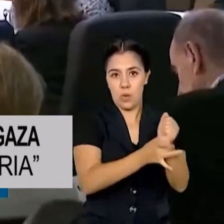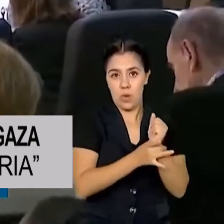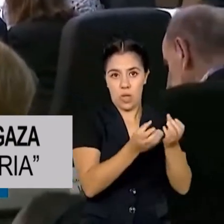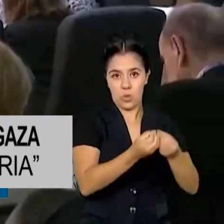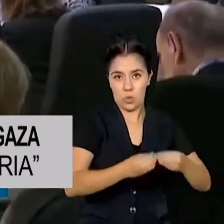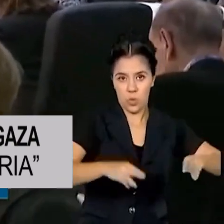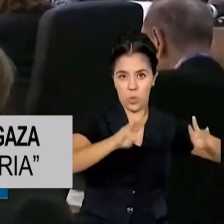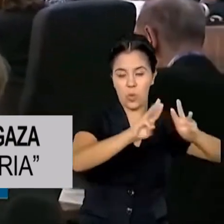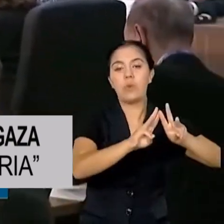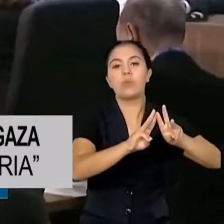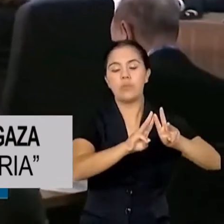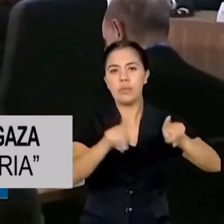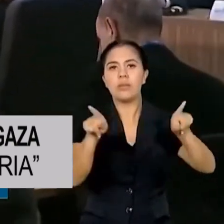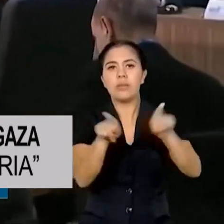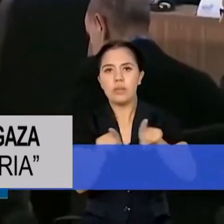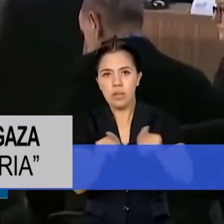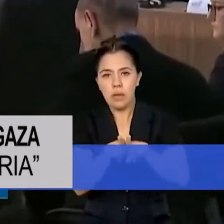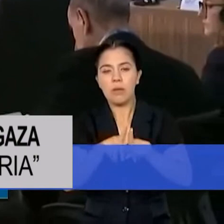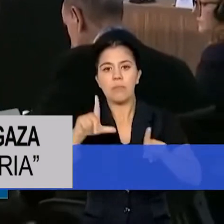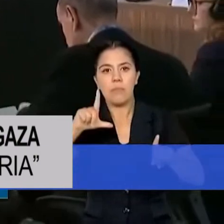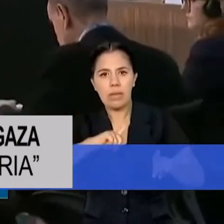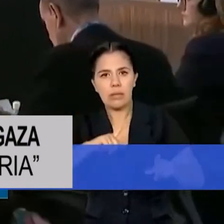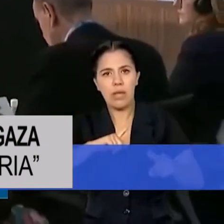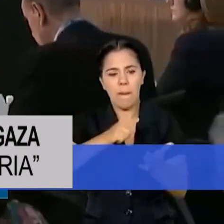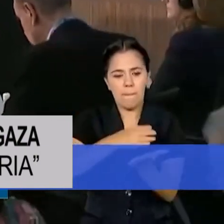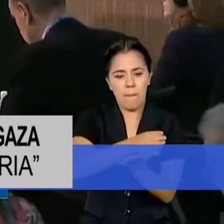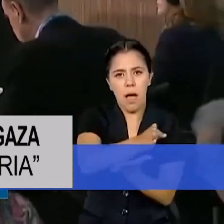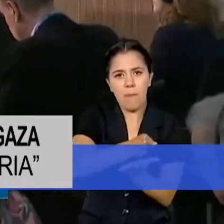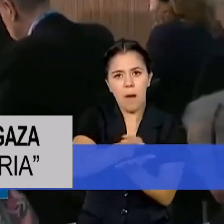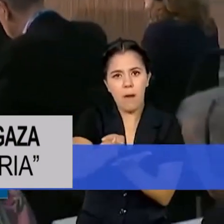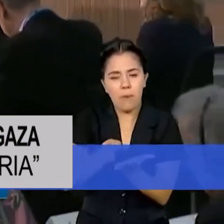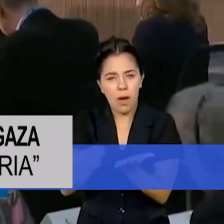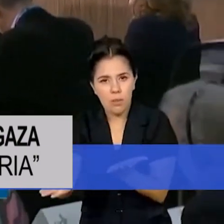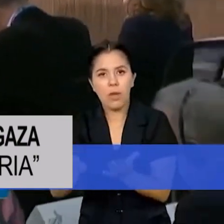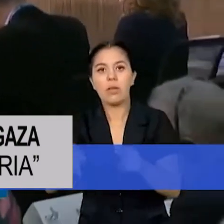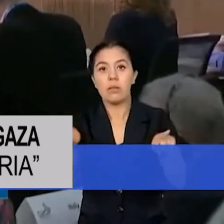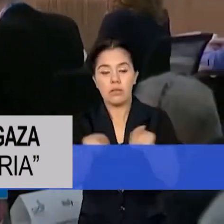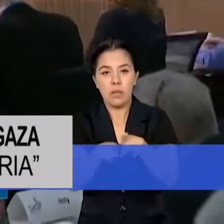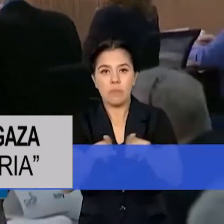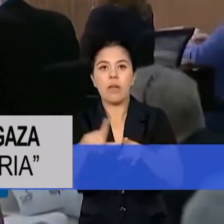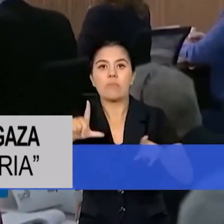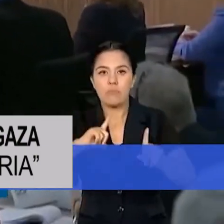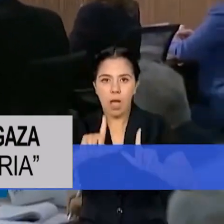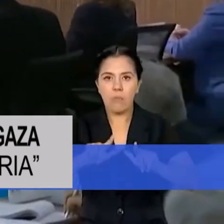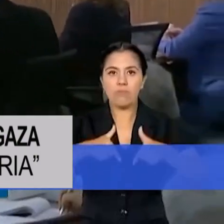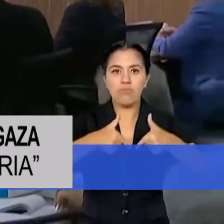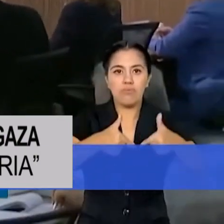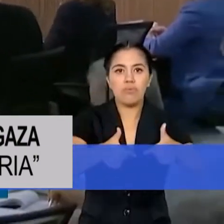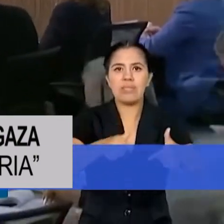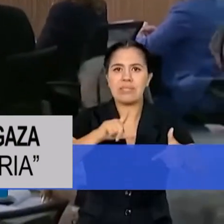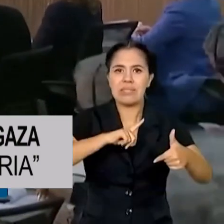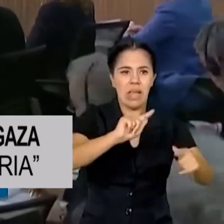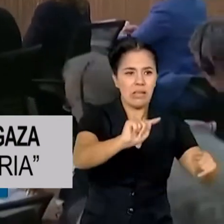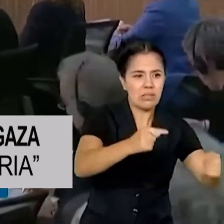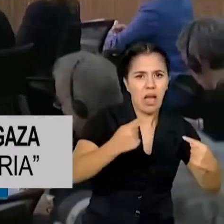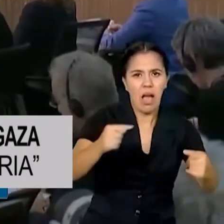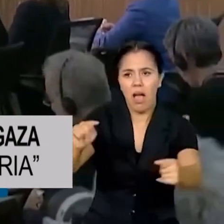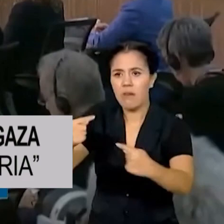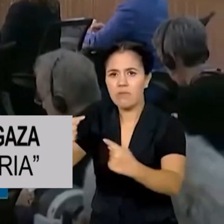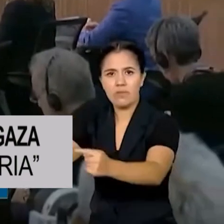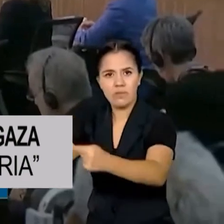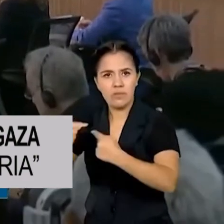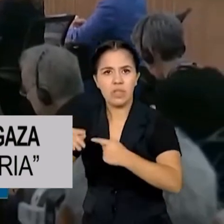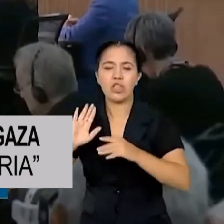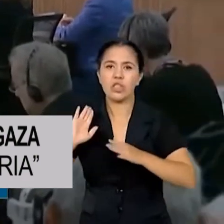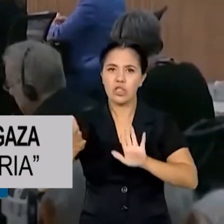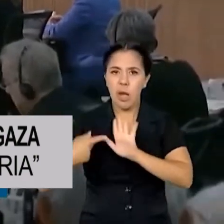unilateral debe ser firmemente condenada, señaló. En relación al conflicto en la Franja de Gaza, el canciller recordó que Uruguay condena los brutales ataques terroristas de Hamas el